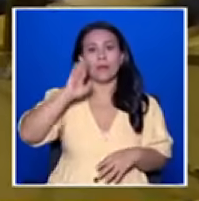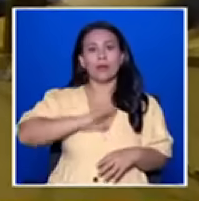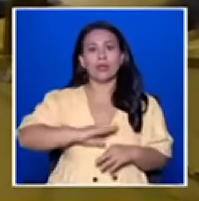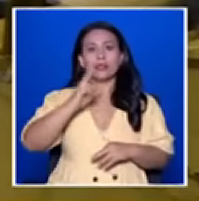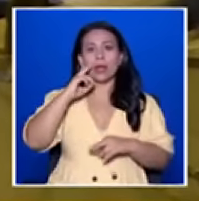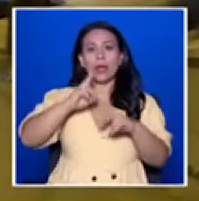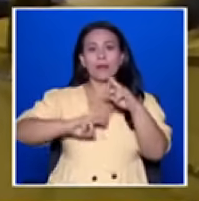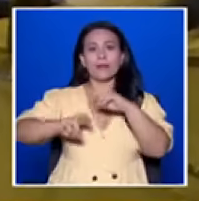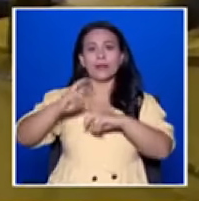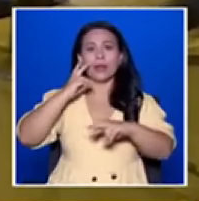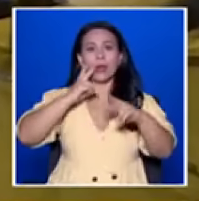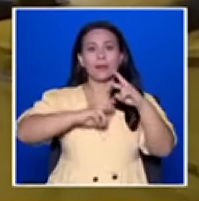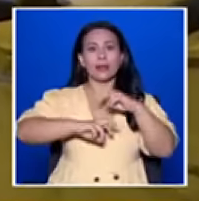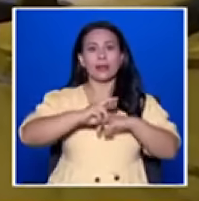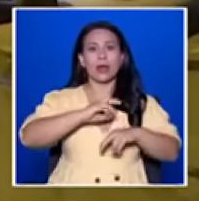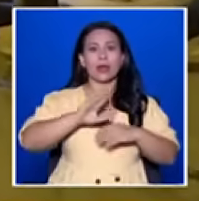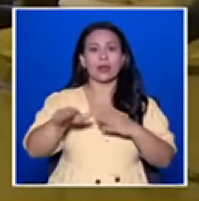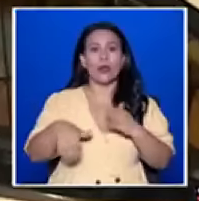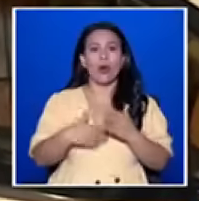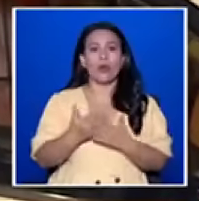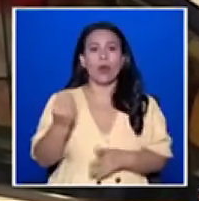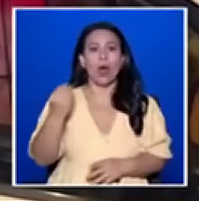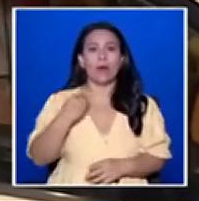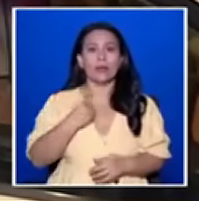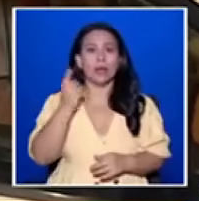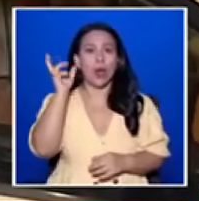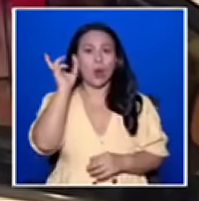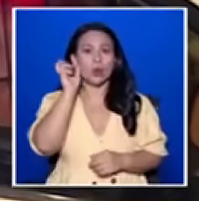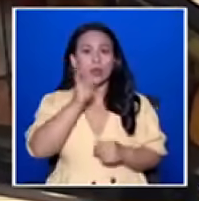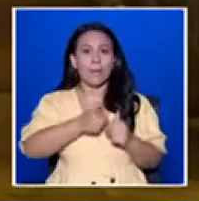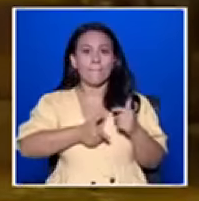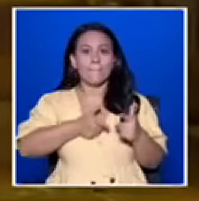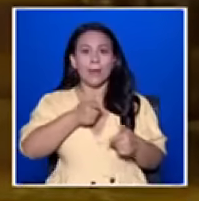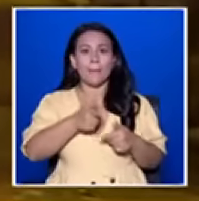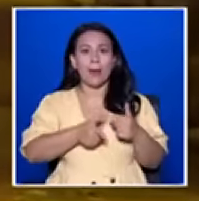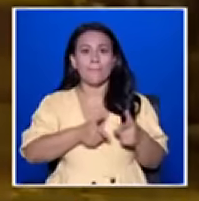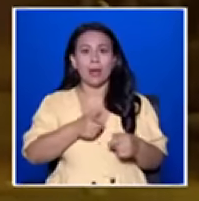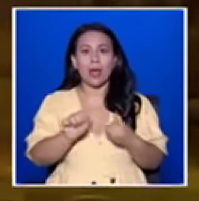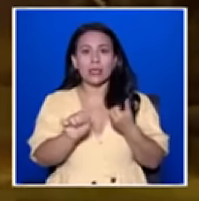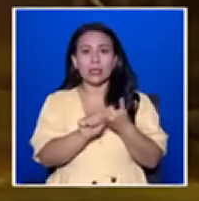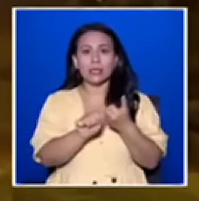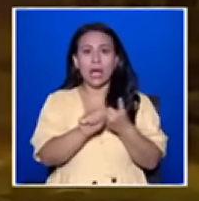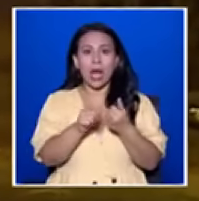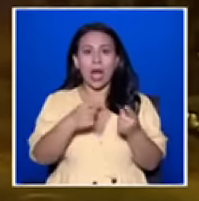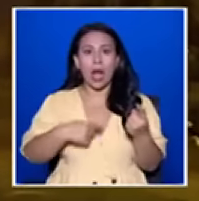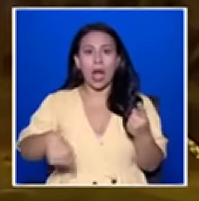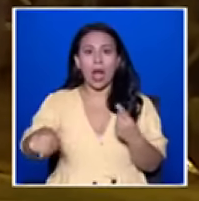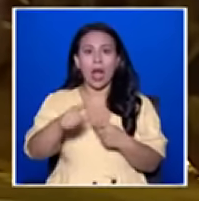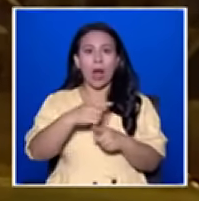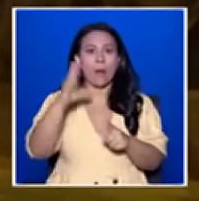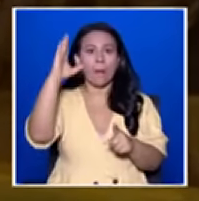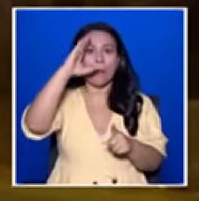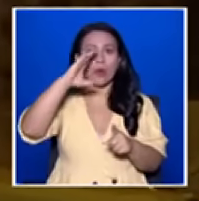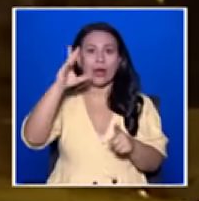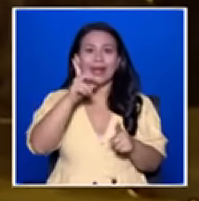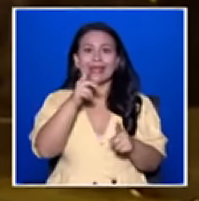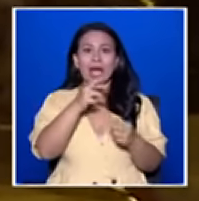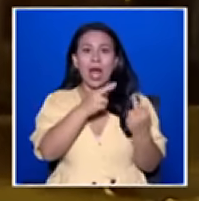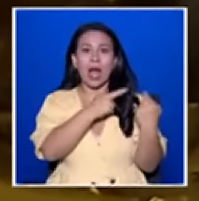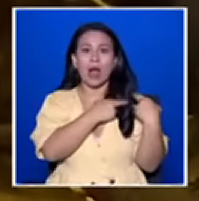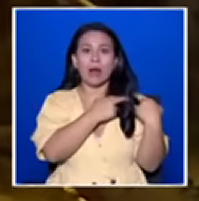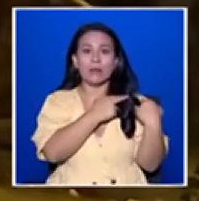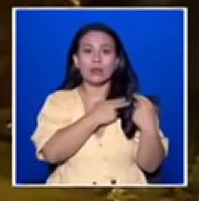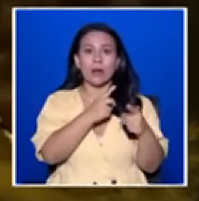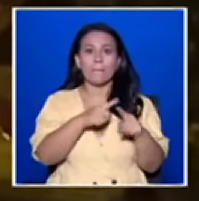las investigaciones de este caso, escucharon disparos cerca del sector y ejecutaron un operativo para buscar a los responsables. Pero hasta